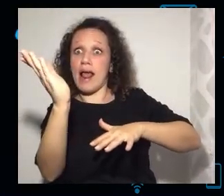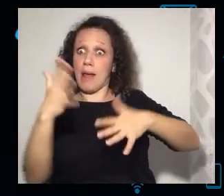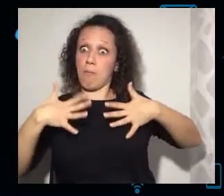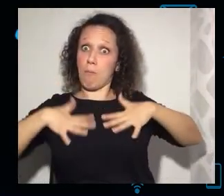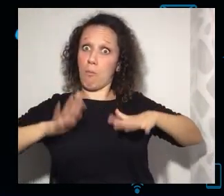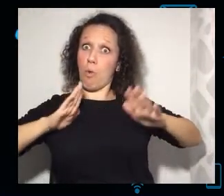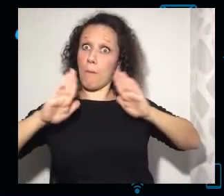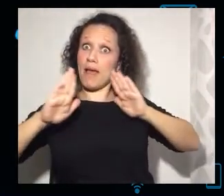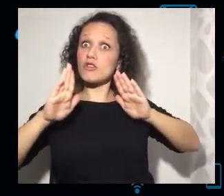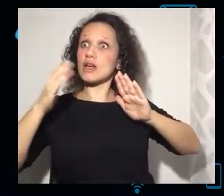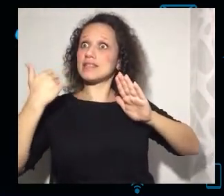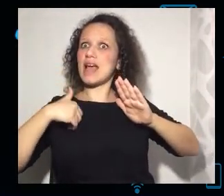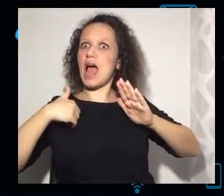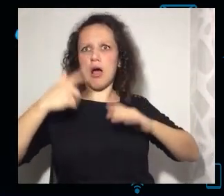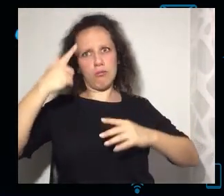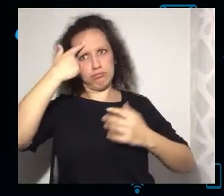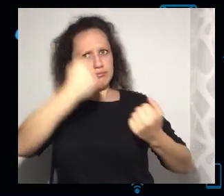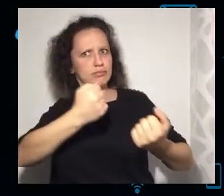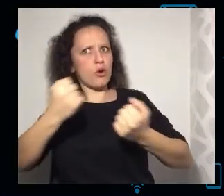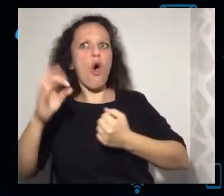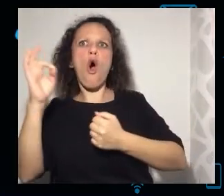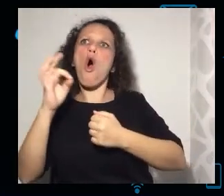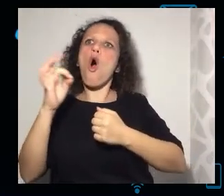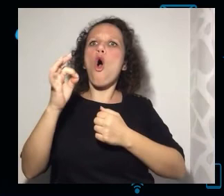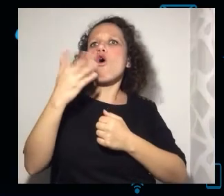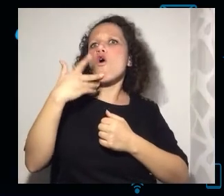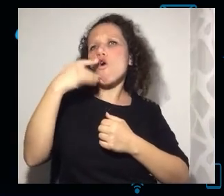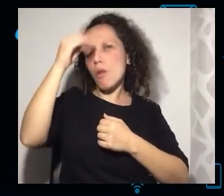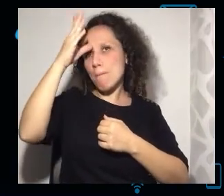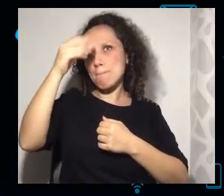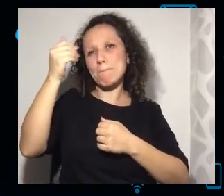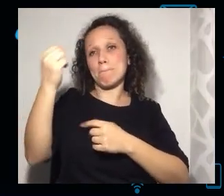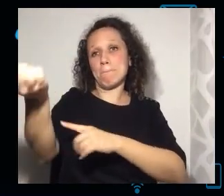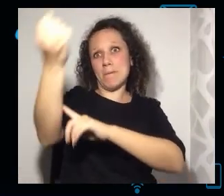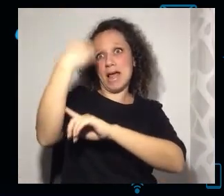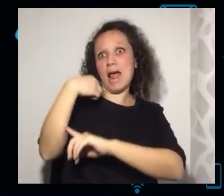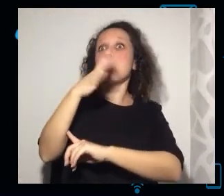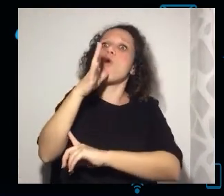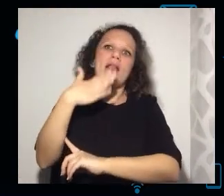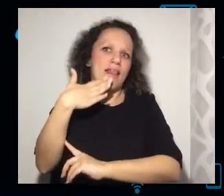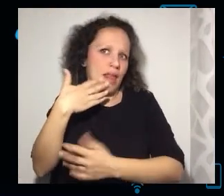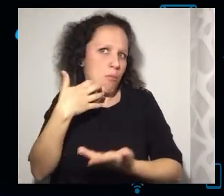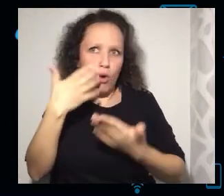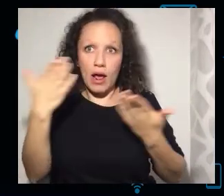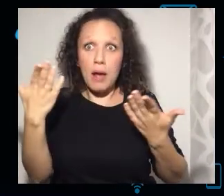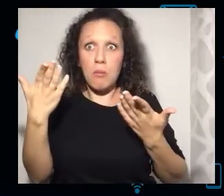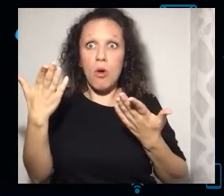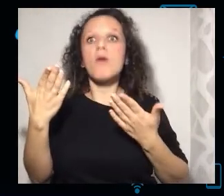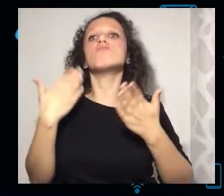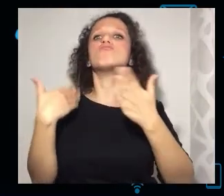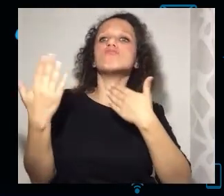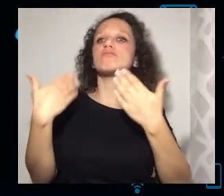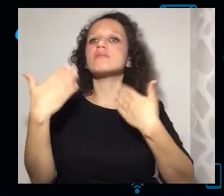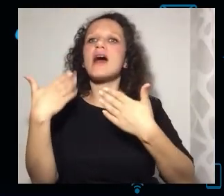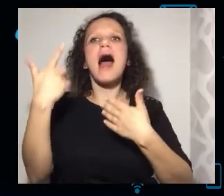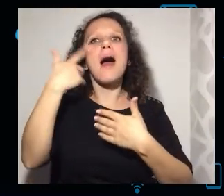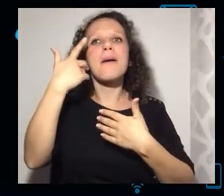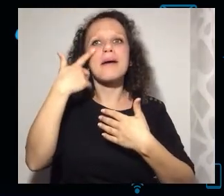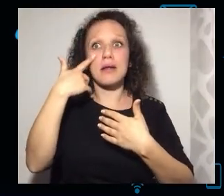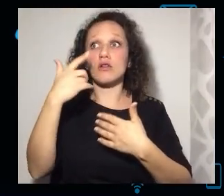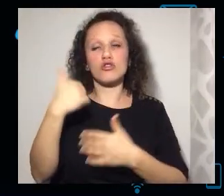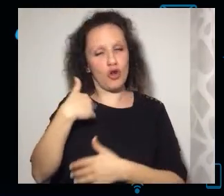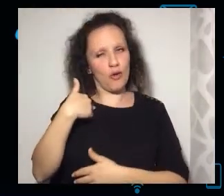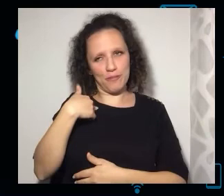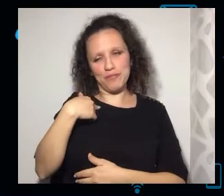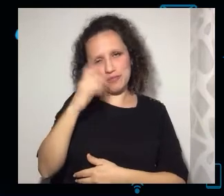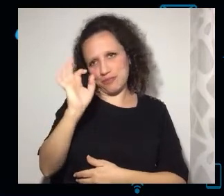la han adquirido o que van un poco por delante de mí aunque sólo sea por su edad no no por nada más lo de manera que yo pueda decir eso ahora mismo también me paso yo